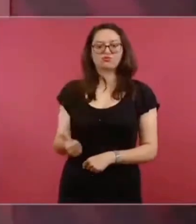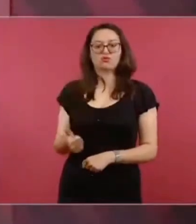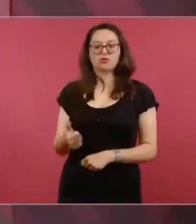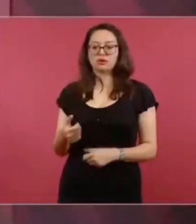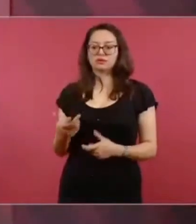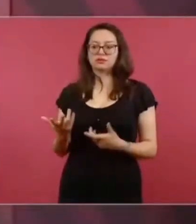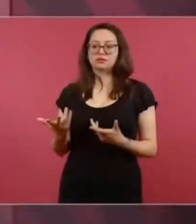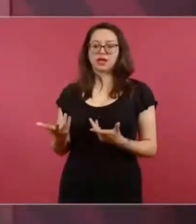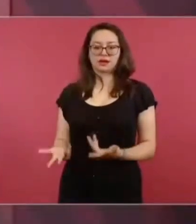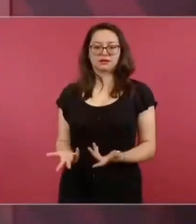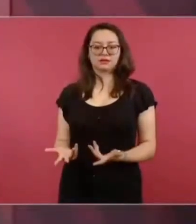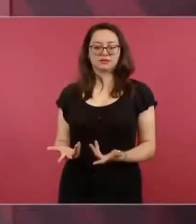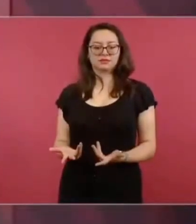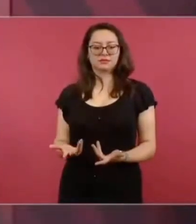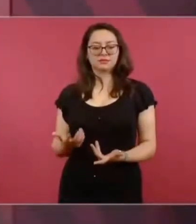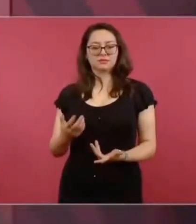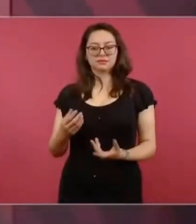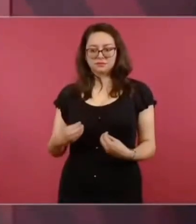sobrevivencia.